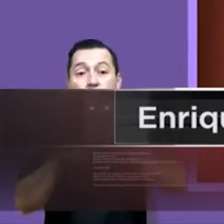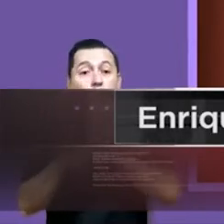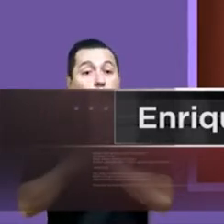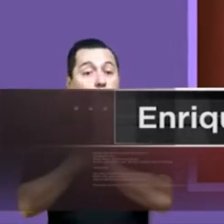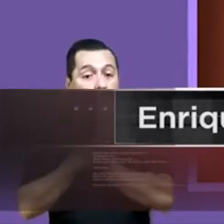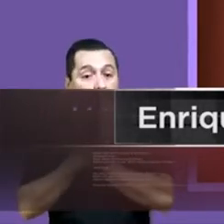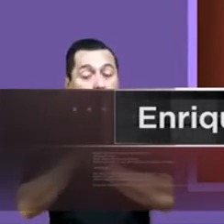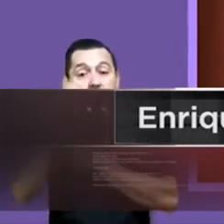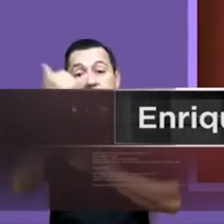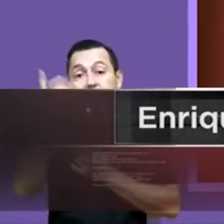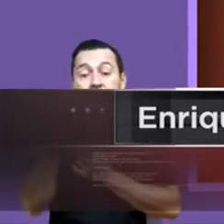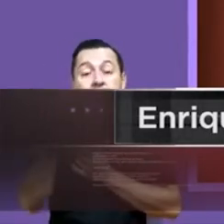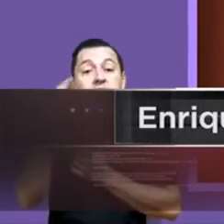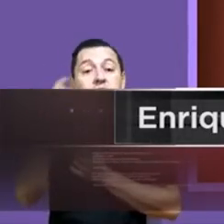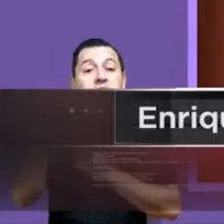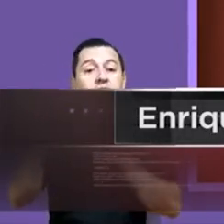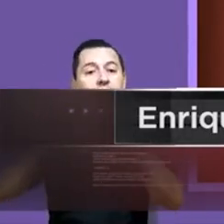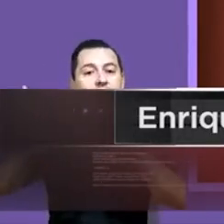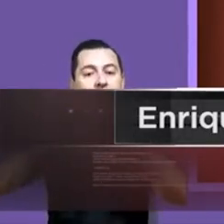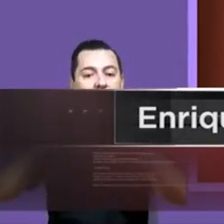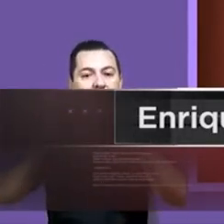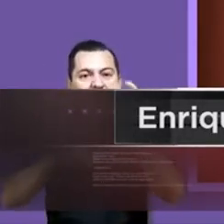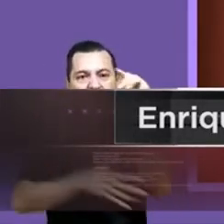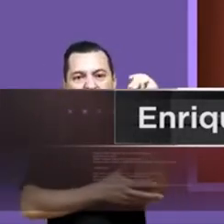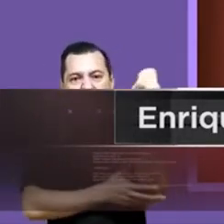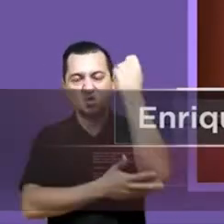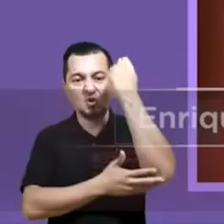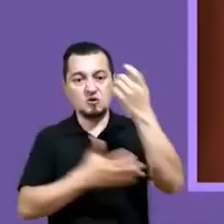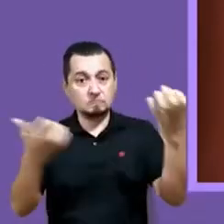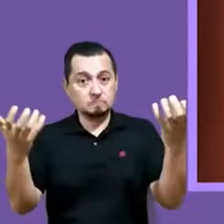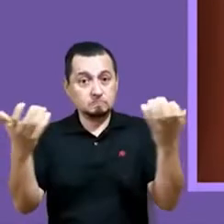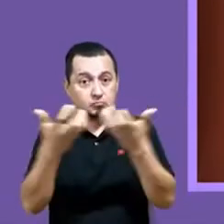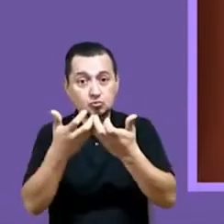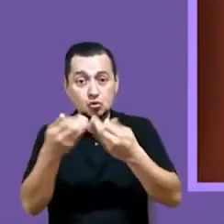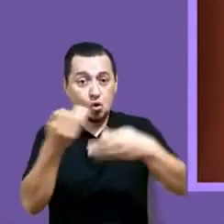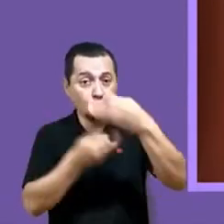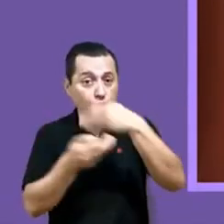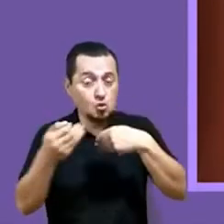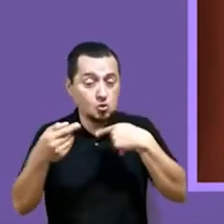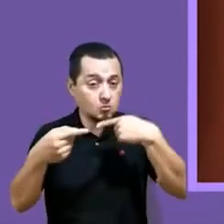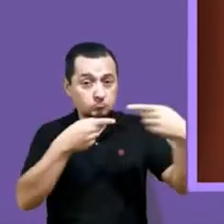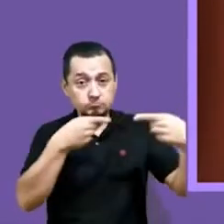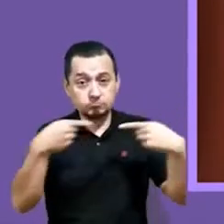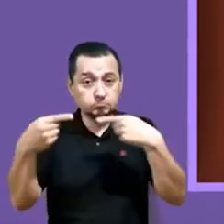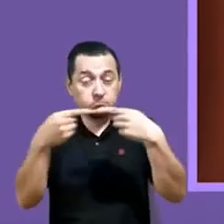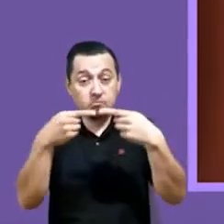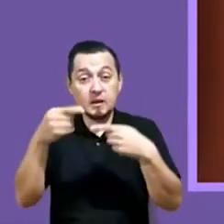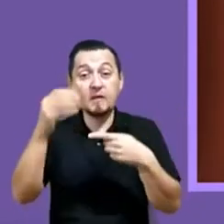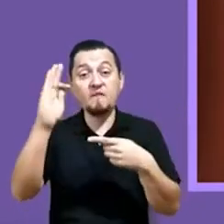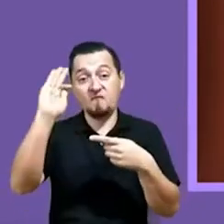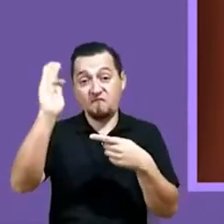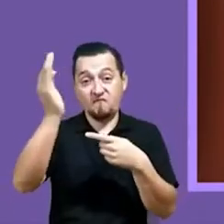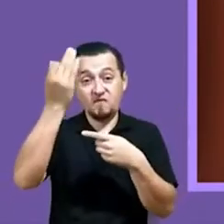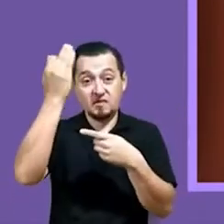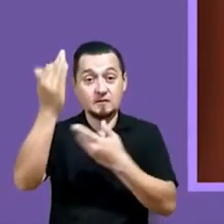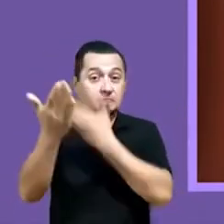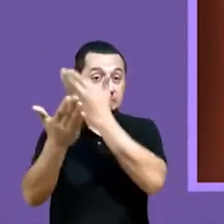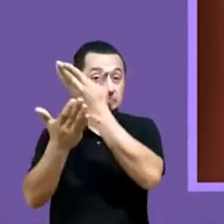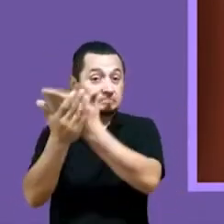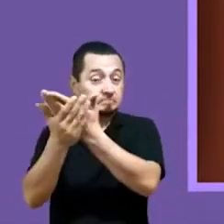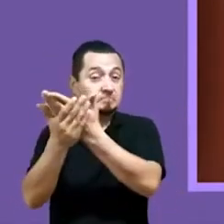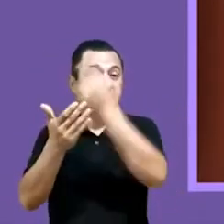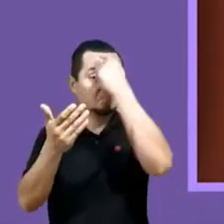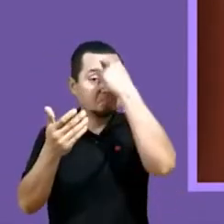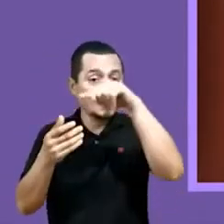es que hoy el planteamiento que hemos hecho el gobierno federal para reprogramar la vacunación se va a